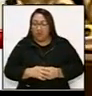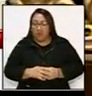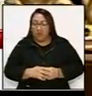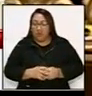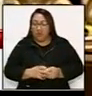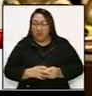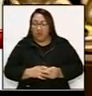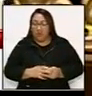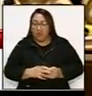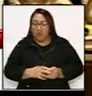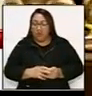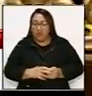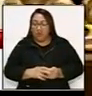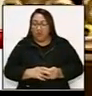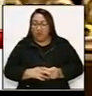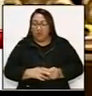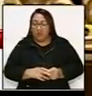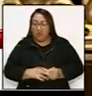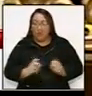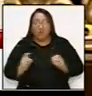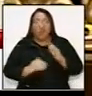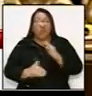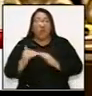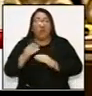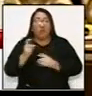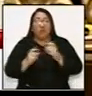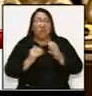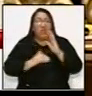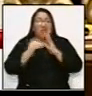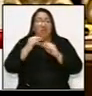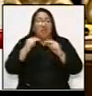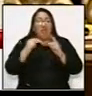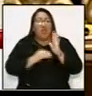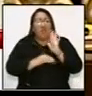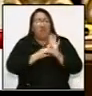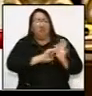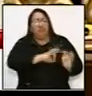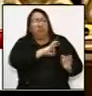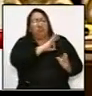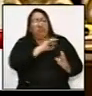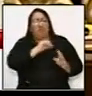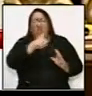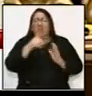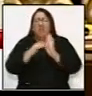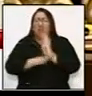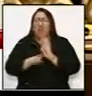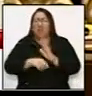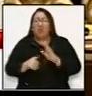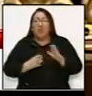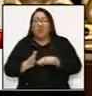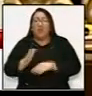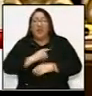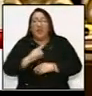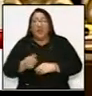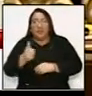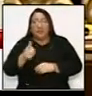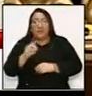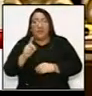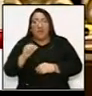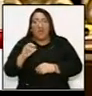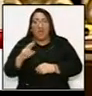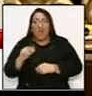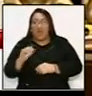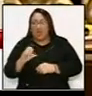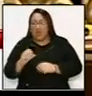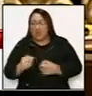no fue personal de mayor calificación, de más alto grado me refiero, porque no interviene el mismo jefe de la división de IVIAC, porque